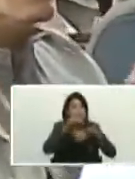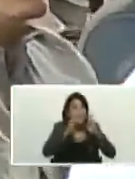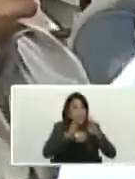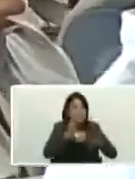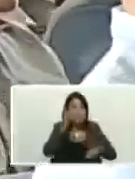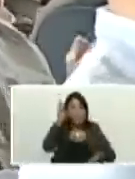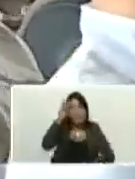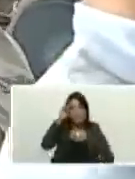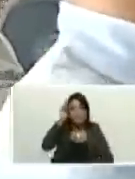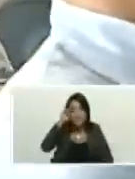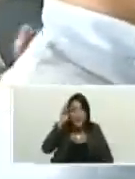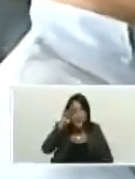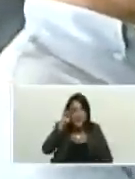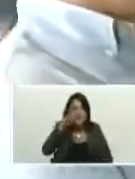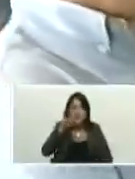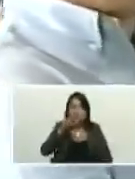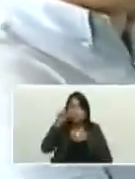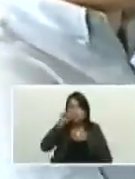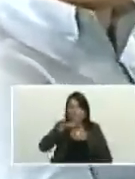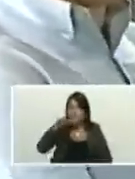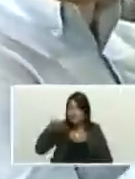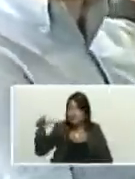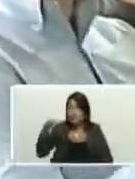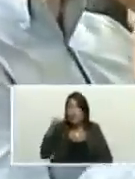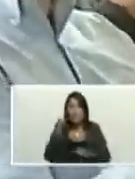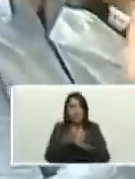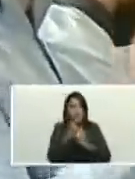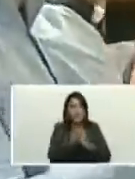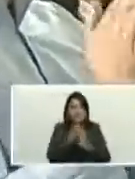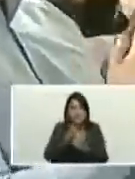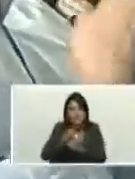de los trabajadores, de las trabajadoras.